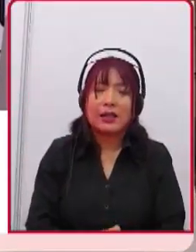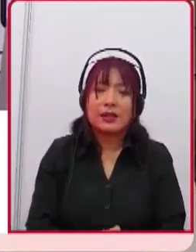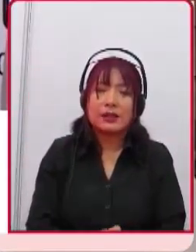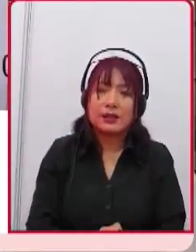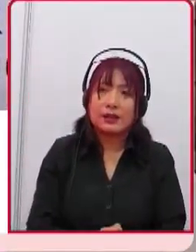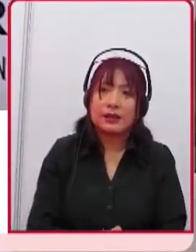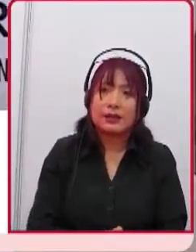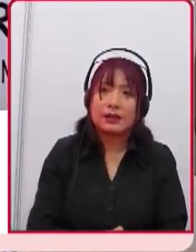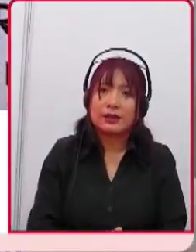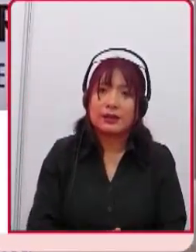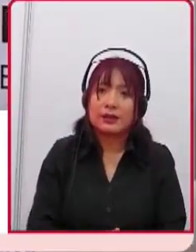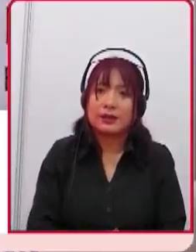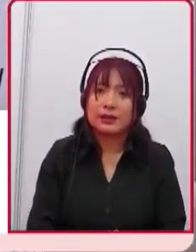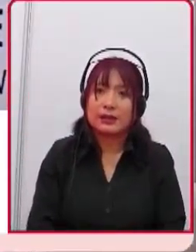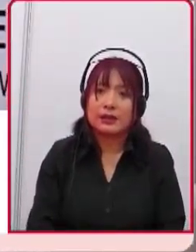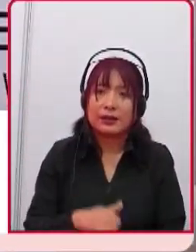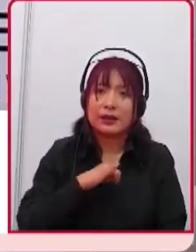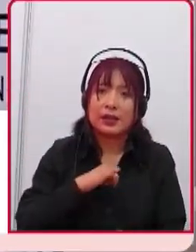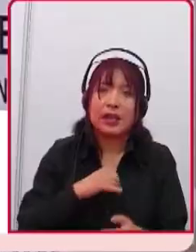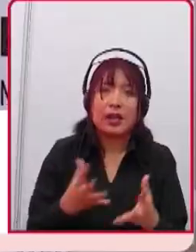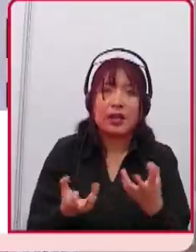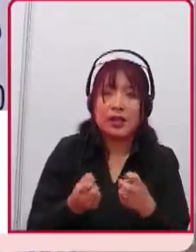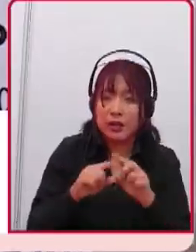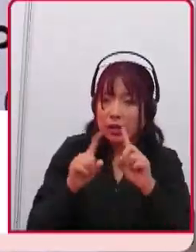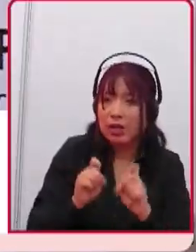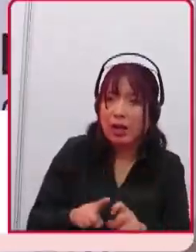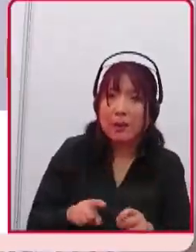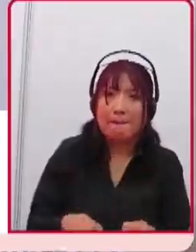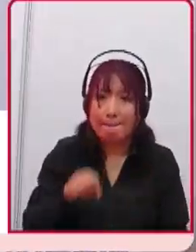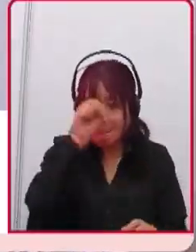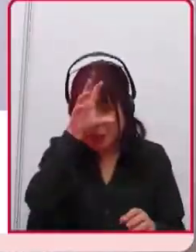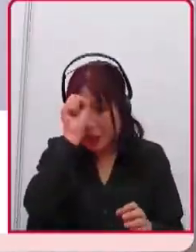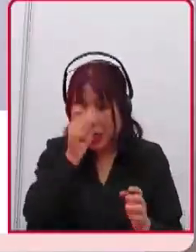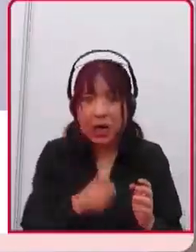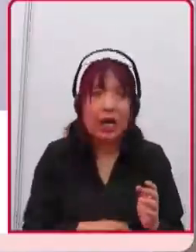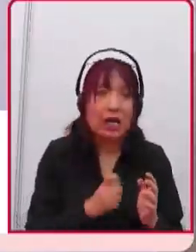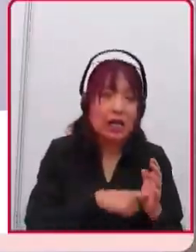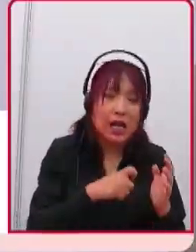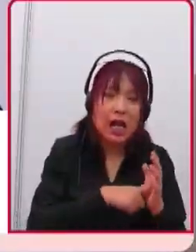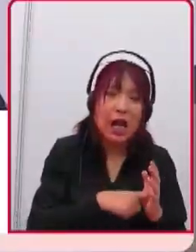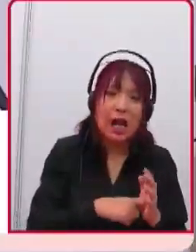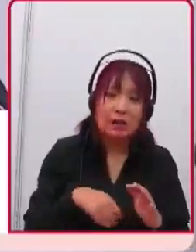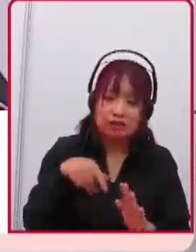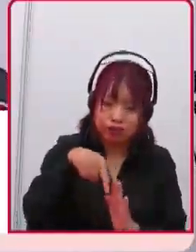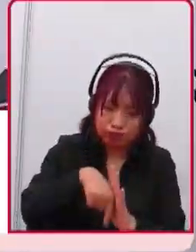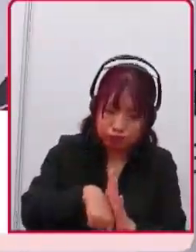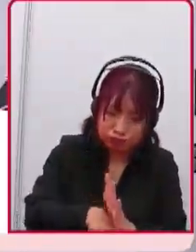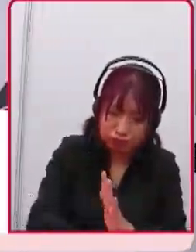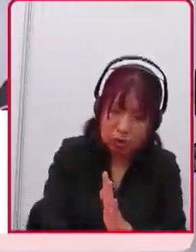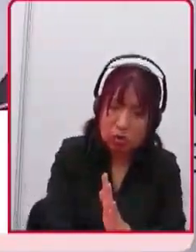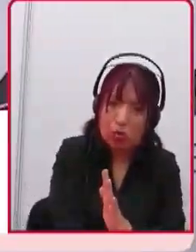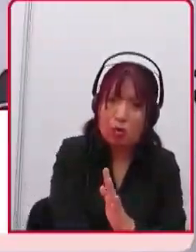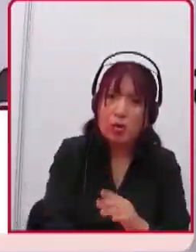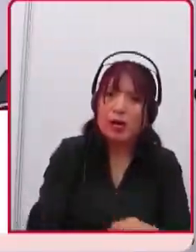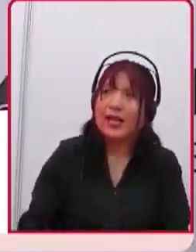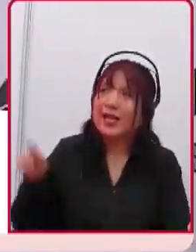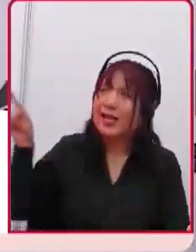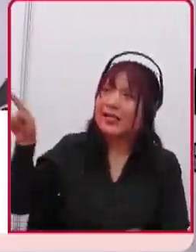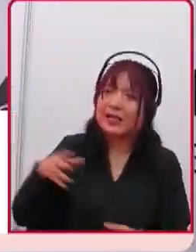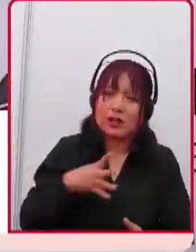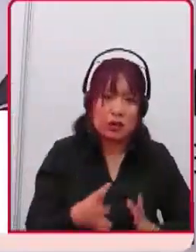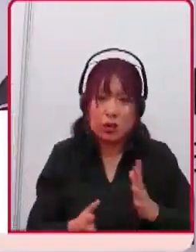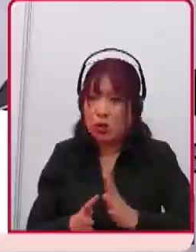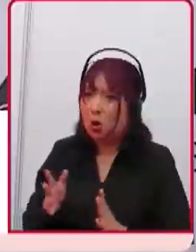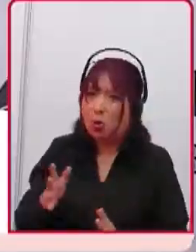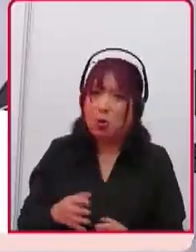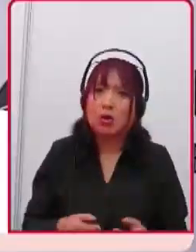Quiero hacerle una pregunta de minería subterránea. ¿En qué minas se está aplicando este robot? En sí, el robot en este